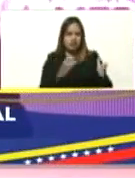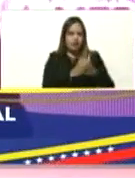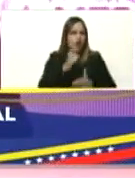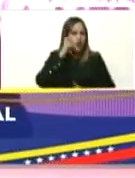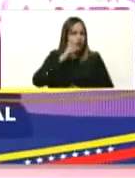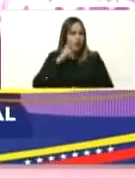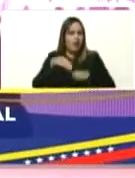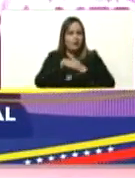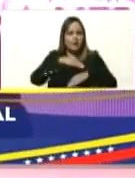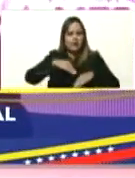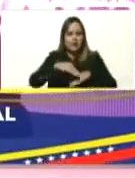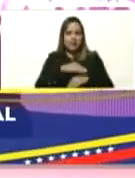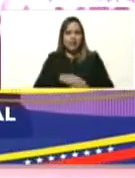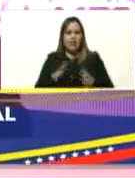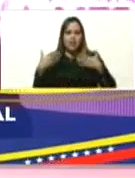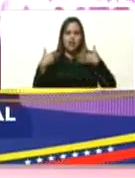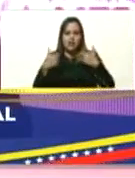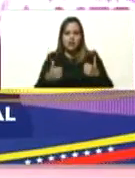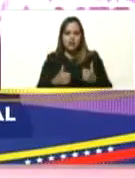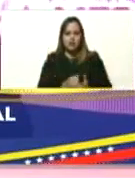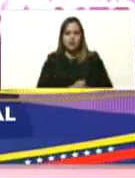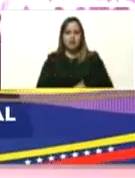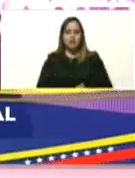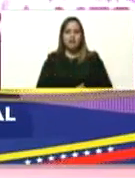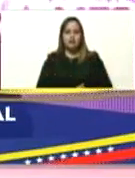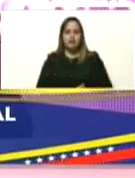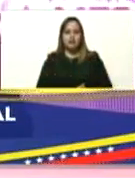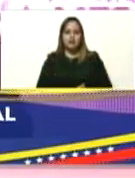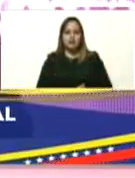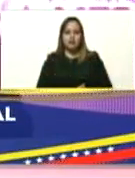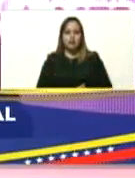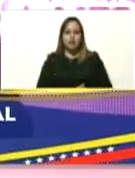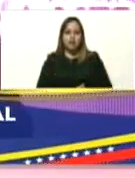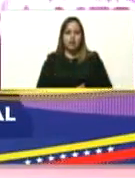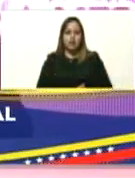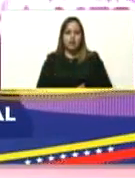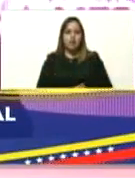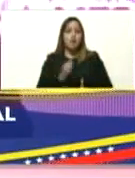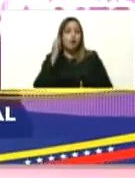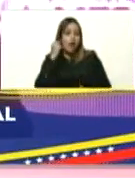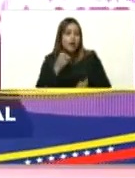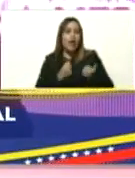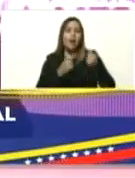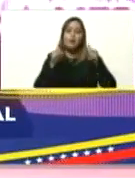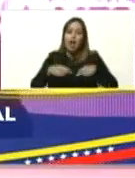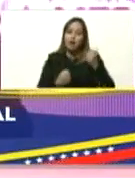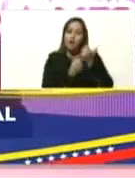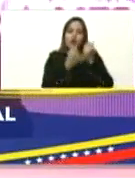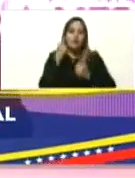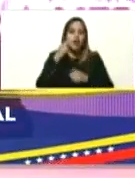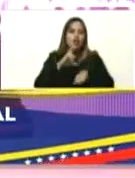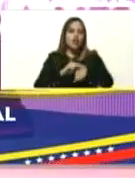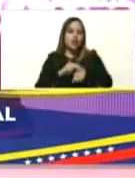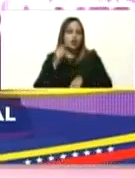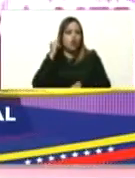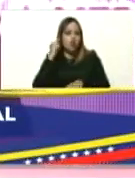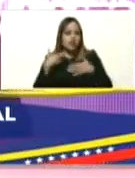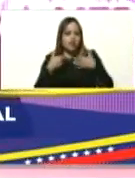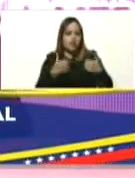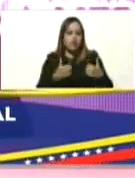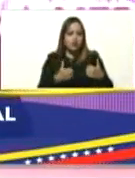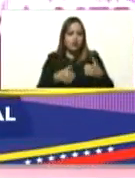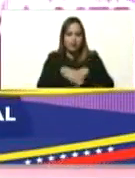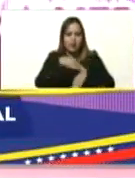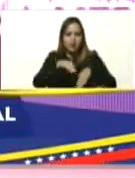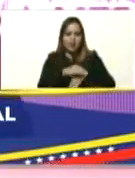ministra de la Salud, compañera feminista también, Magaly Gutiérrez, doctora? ¿Qué le podemos decir